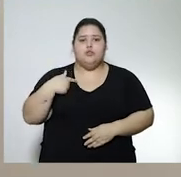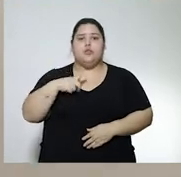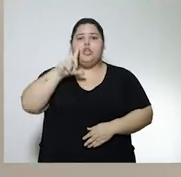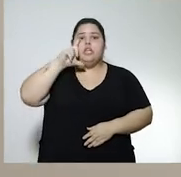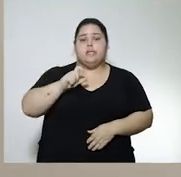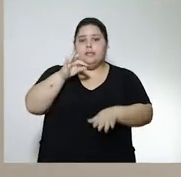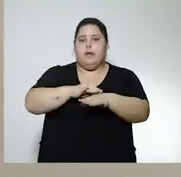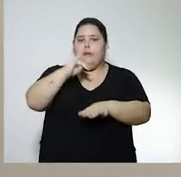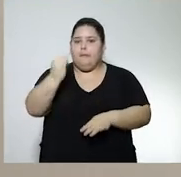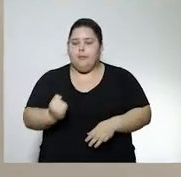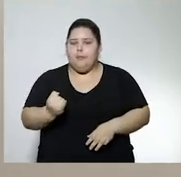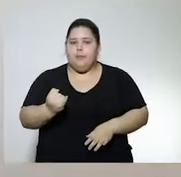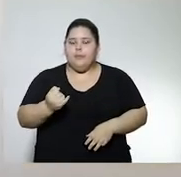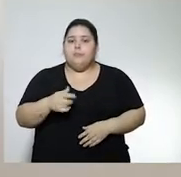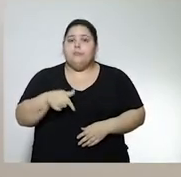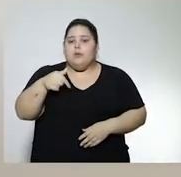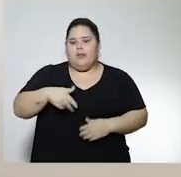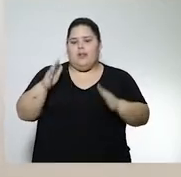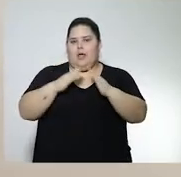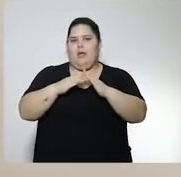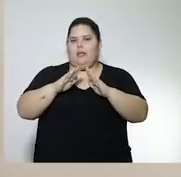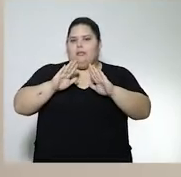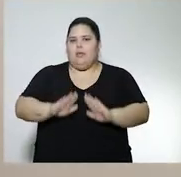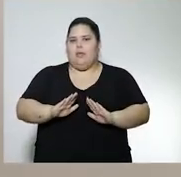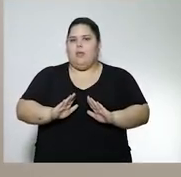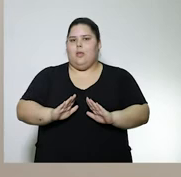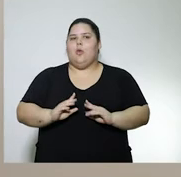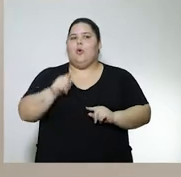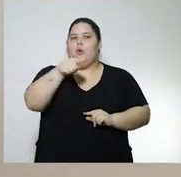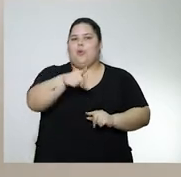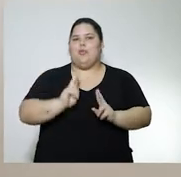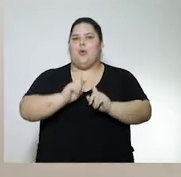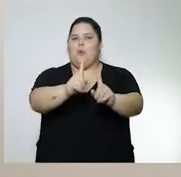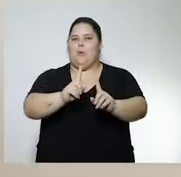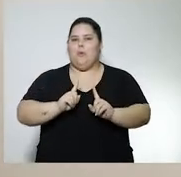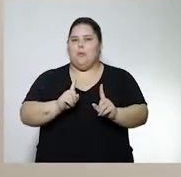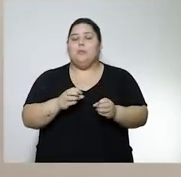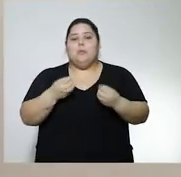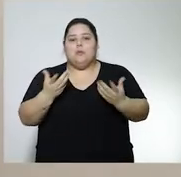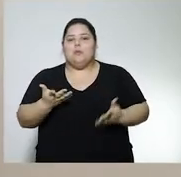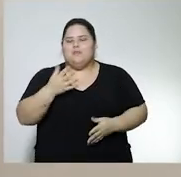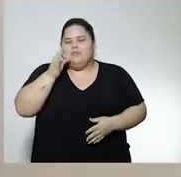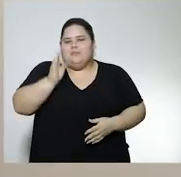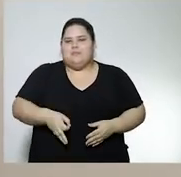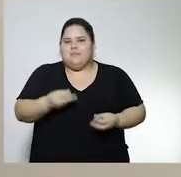nutrición. Y estoy en cuarentena como están ustedes. Entonces sé